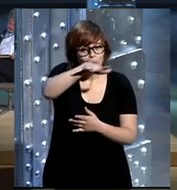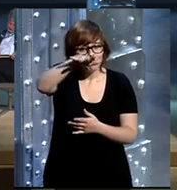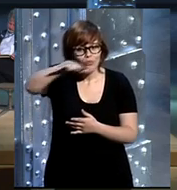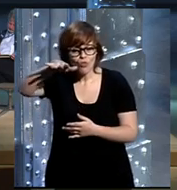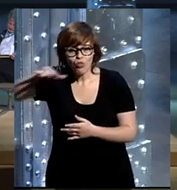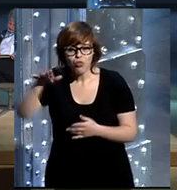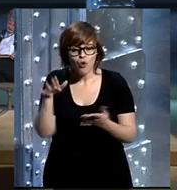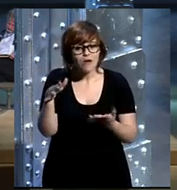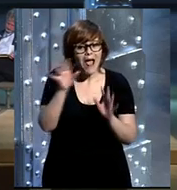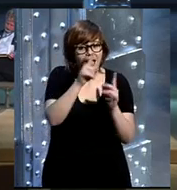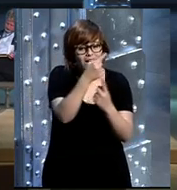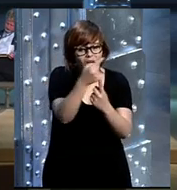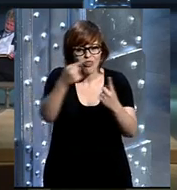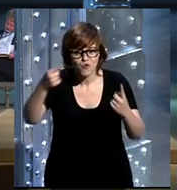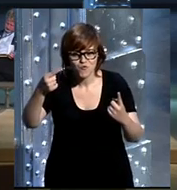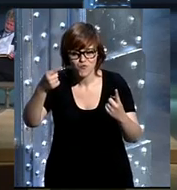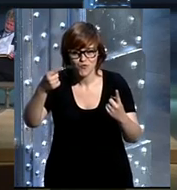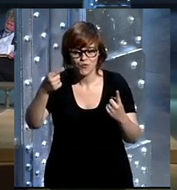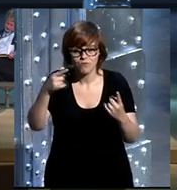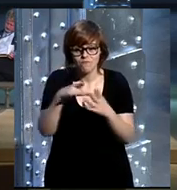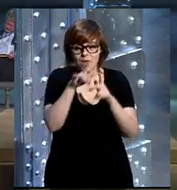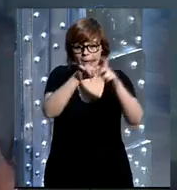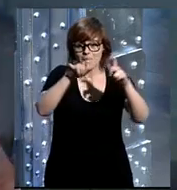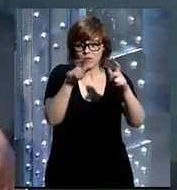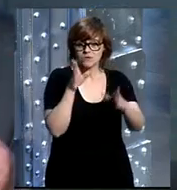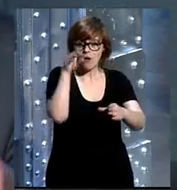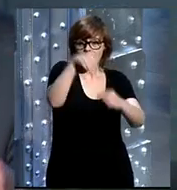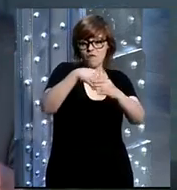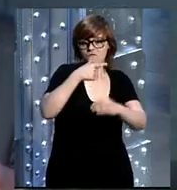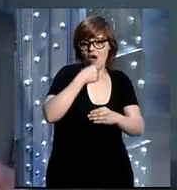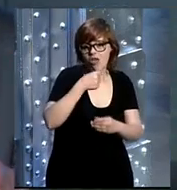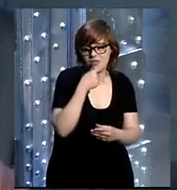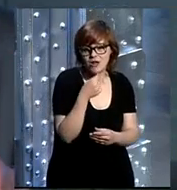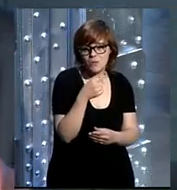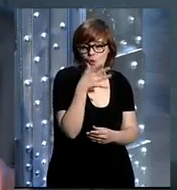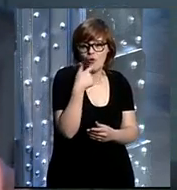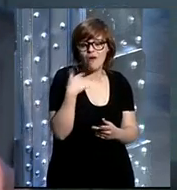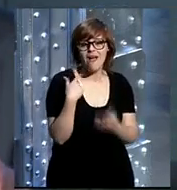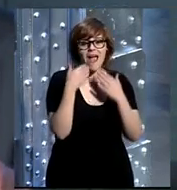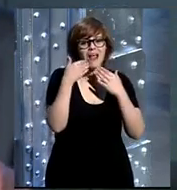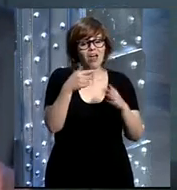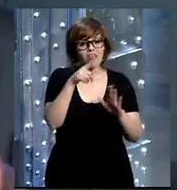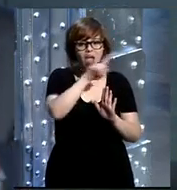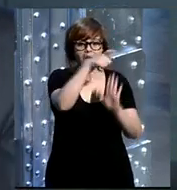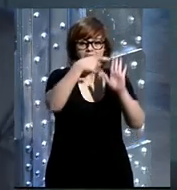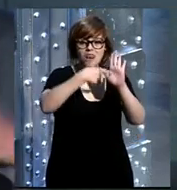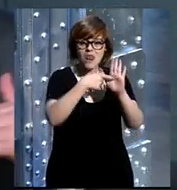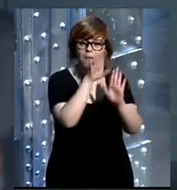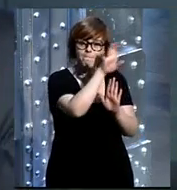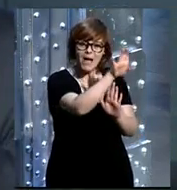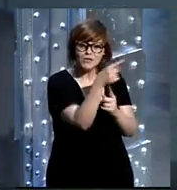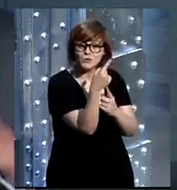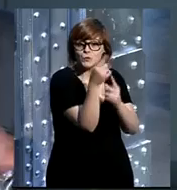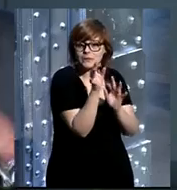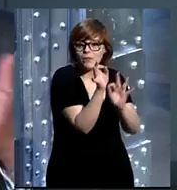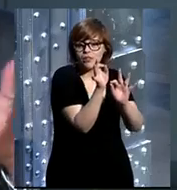territorios, etcétera, donde en el fondo se instalasen las compañías porque tienen más facilidad, en definitiva, de operar con esto, ¿no? Y si